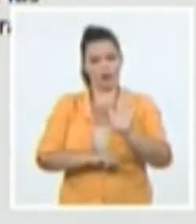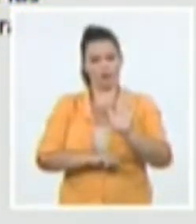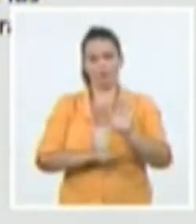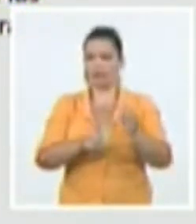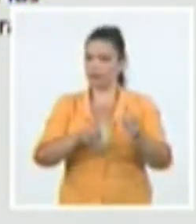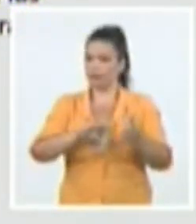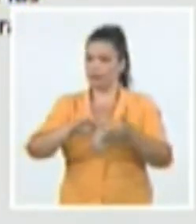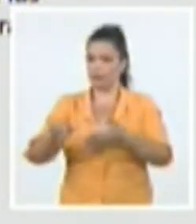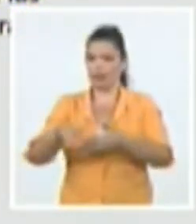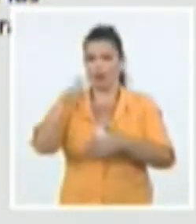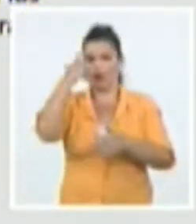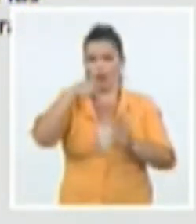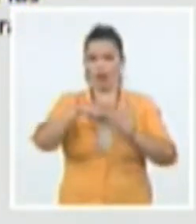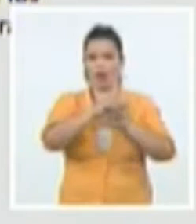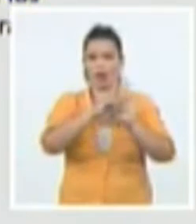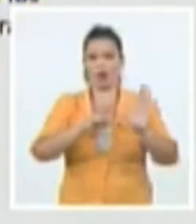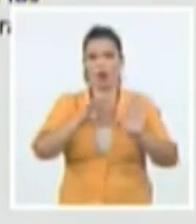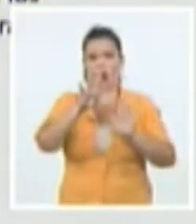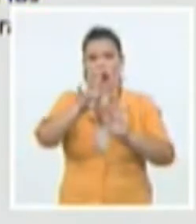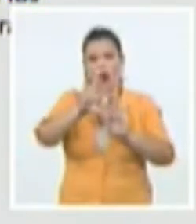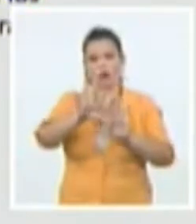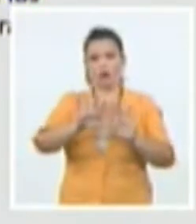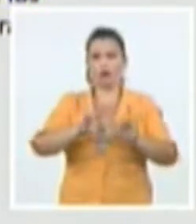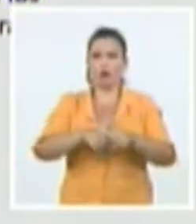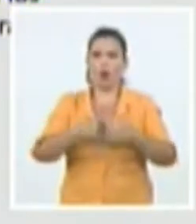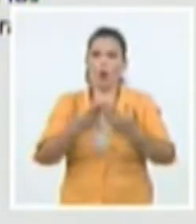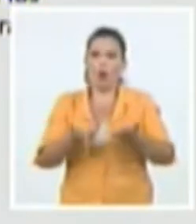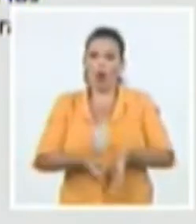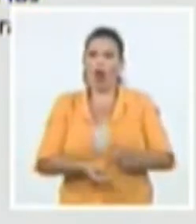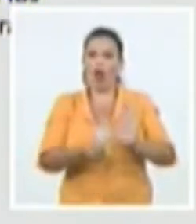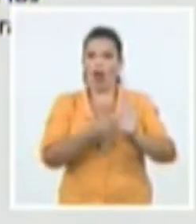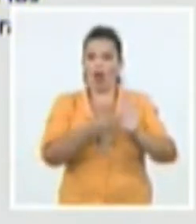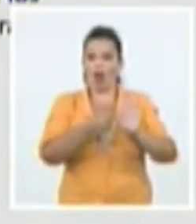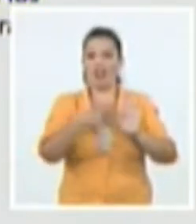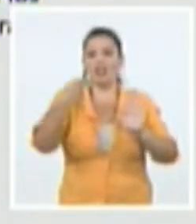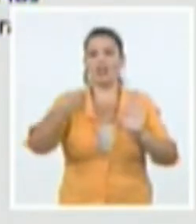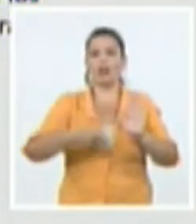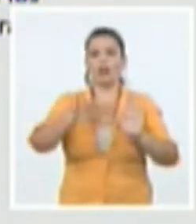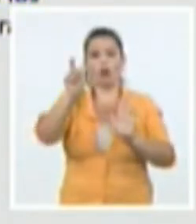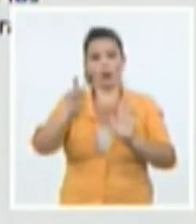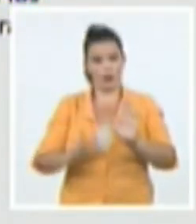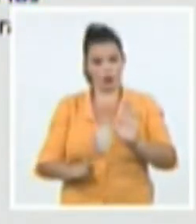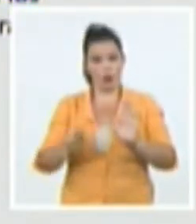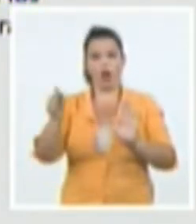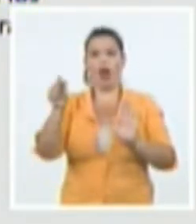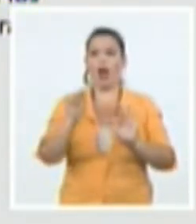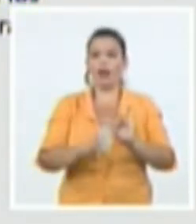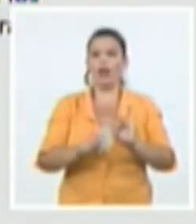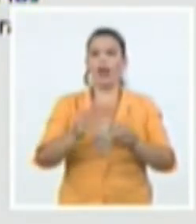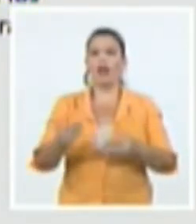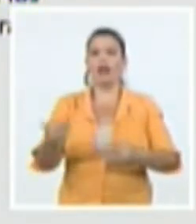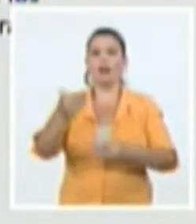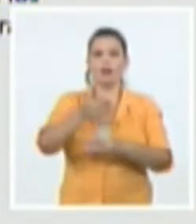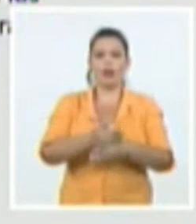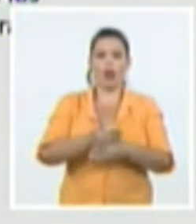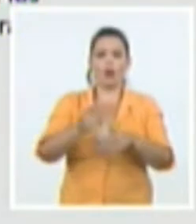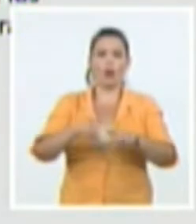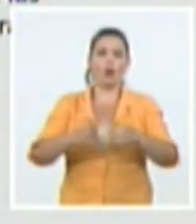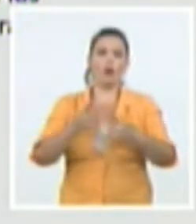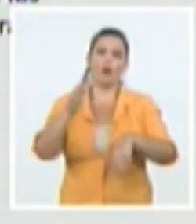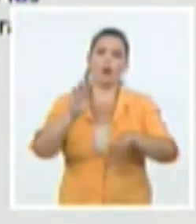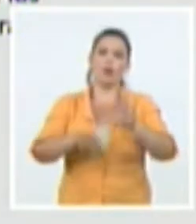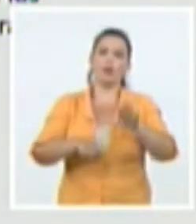que recuerda que el ejercicio de los derechos de las personas solo está limitado por los derechos de los demás,